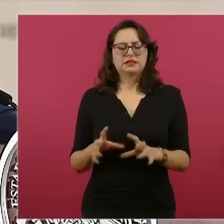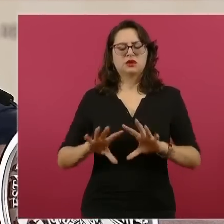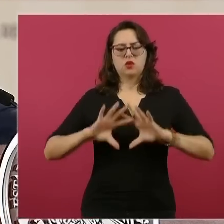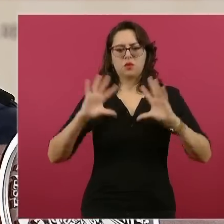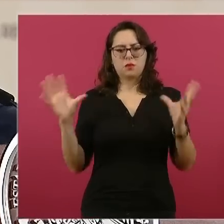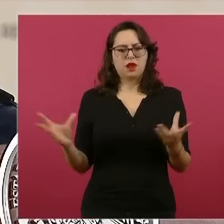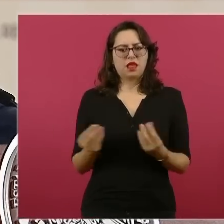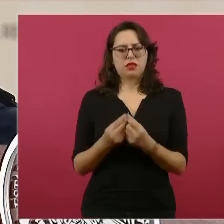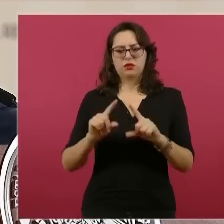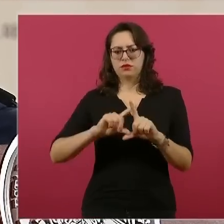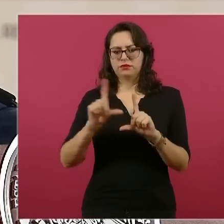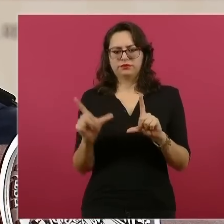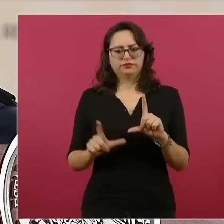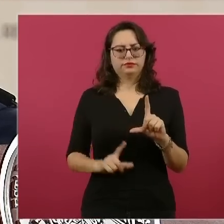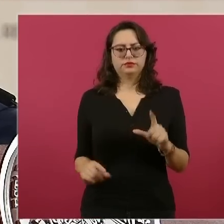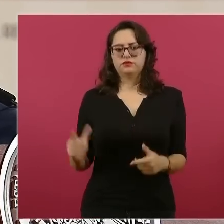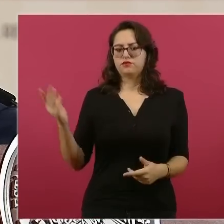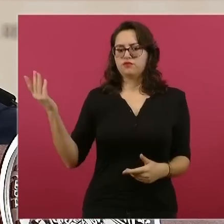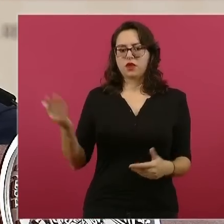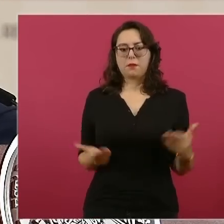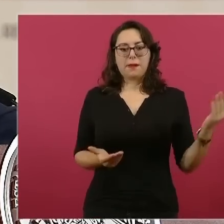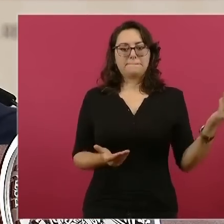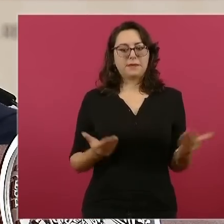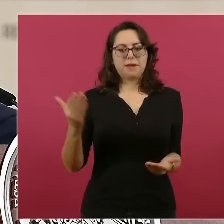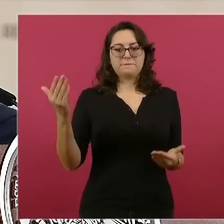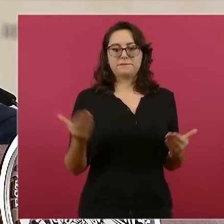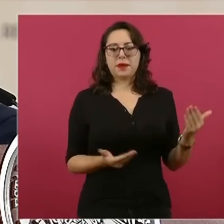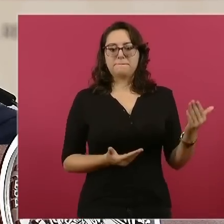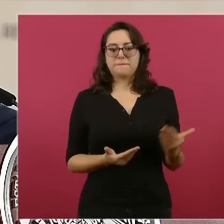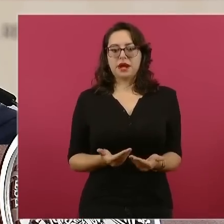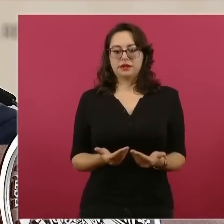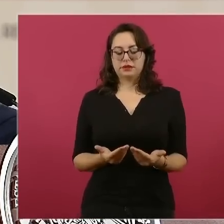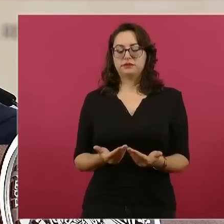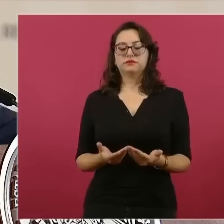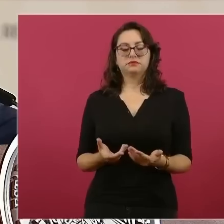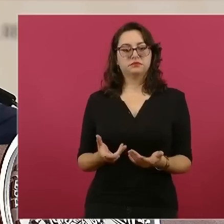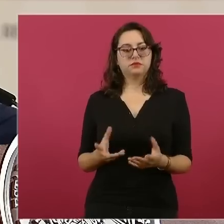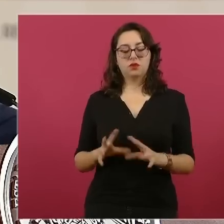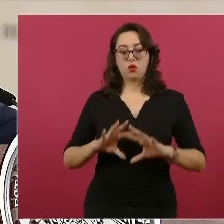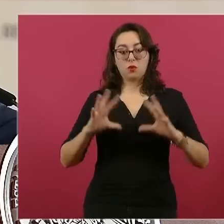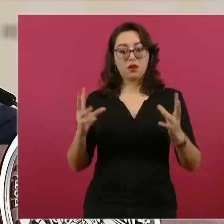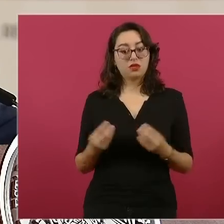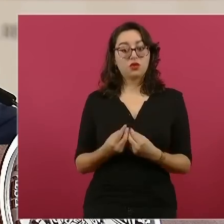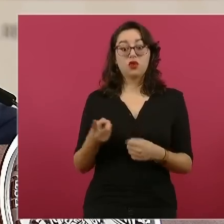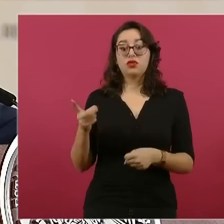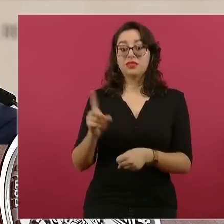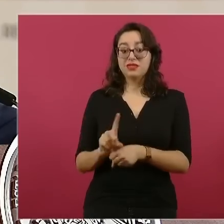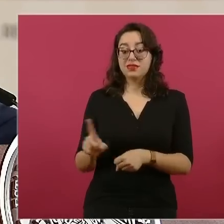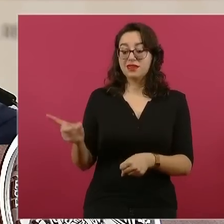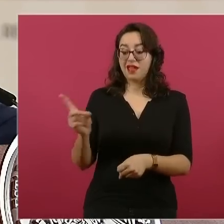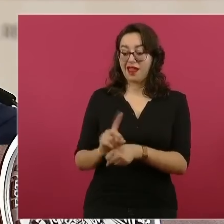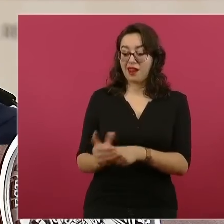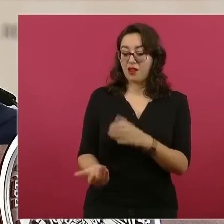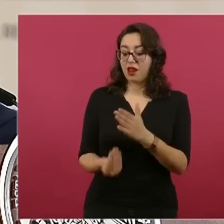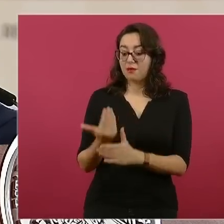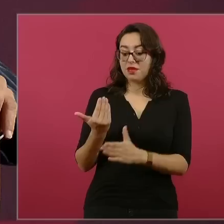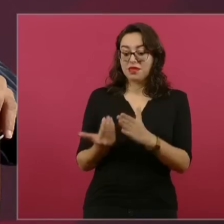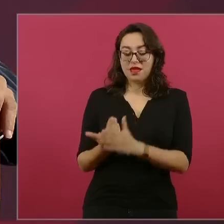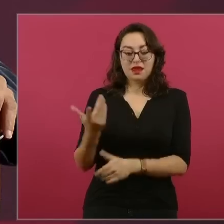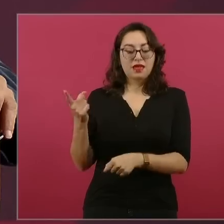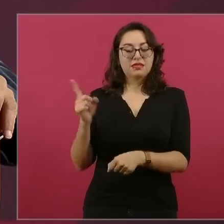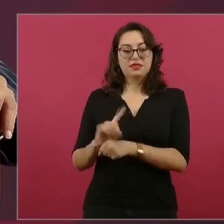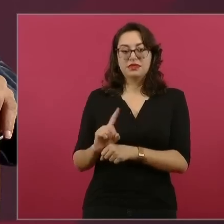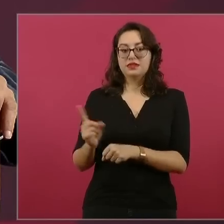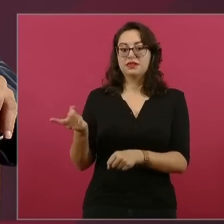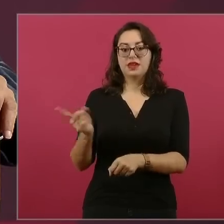el parte, todo el reporte de lo sucedido en el país, todos los días.